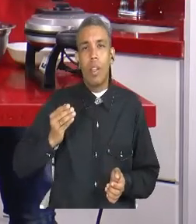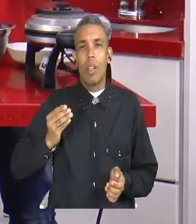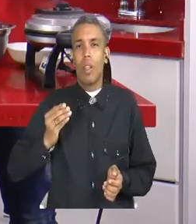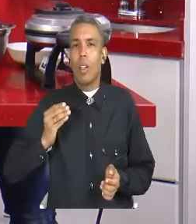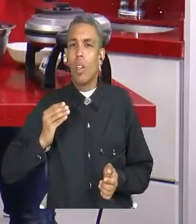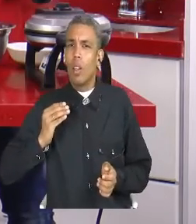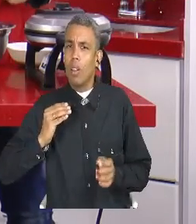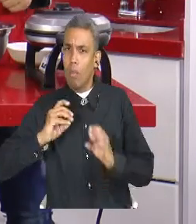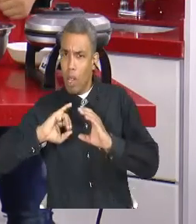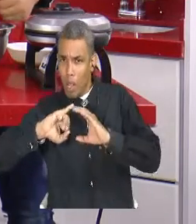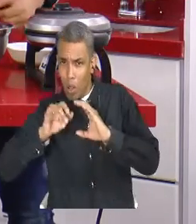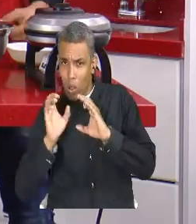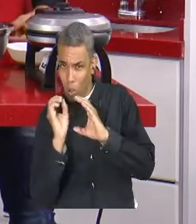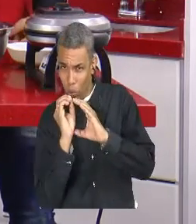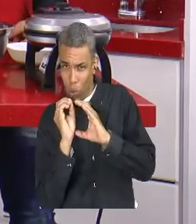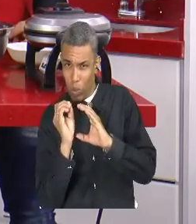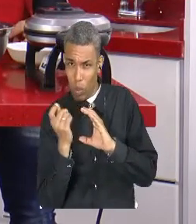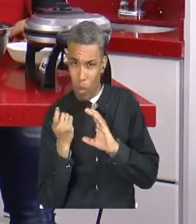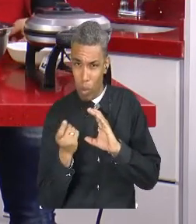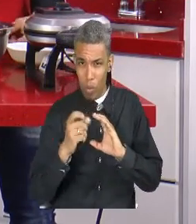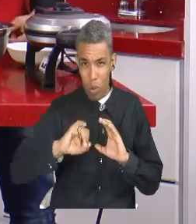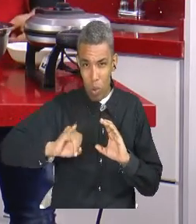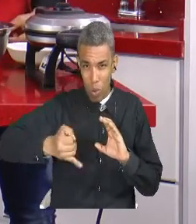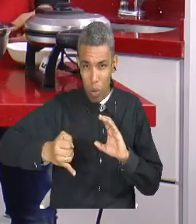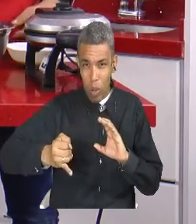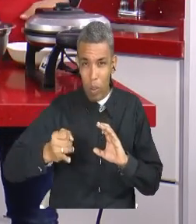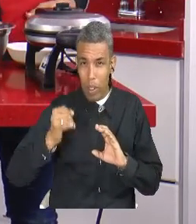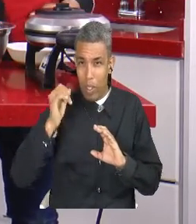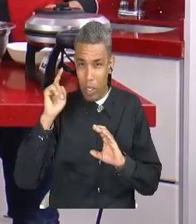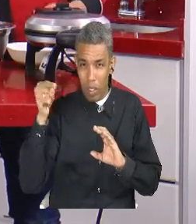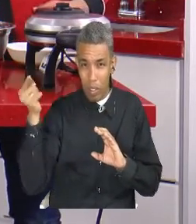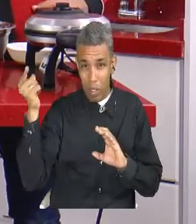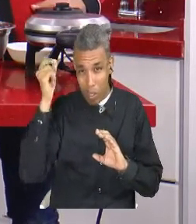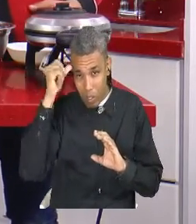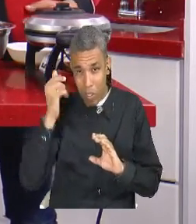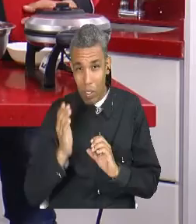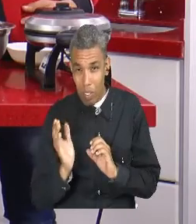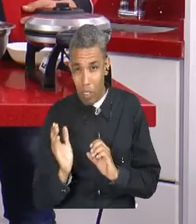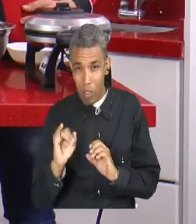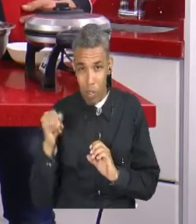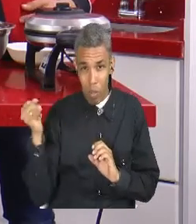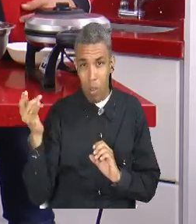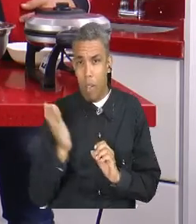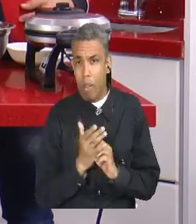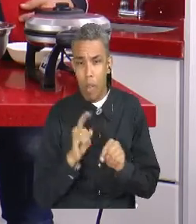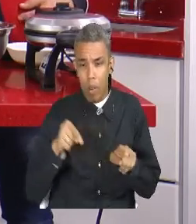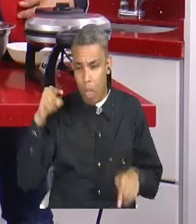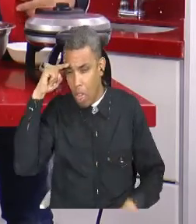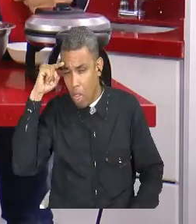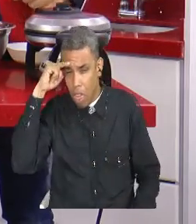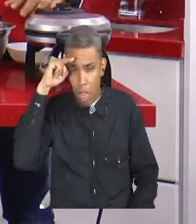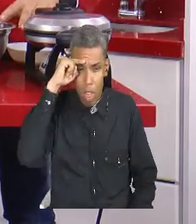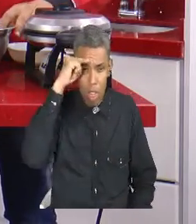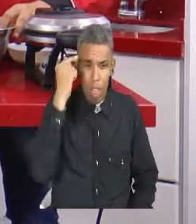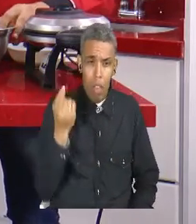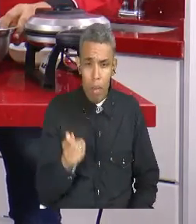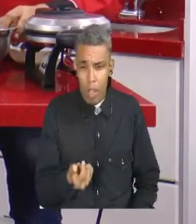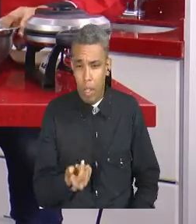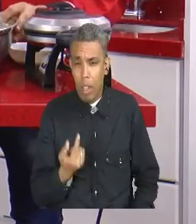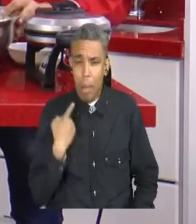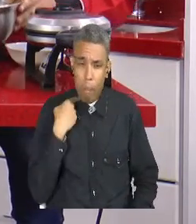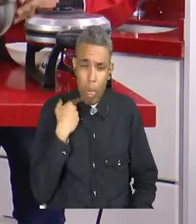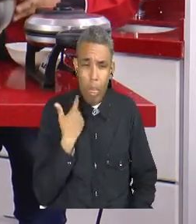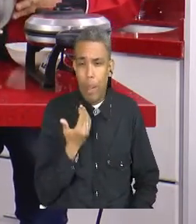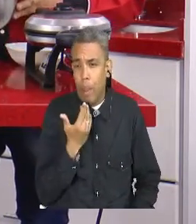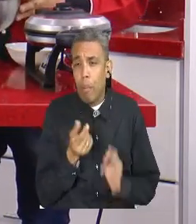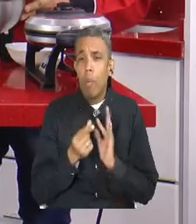la crisis, ¿qué decirle a esas mujeres en casa, doctora, que se cierran, se bloquean y consideran que sin un hombre no son capaces de